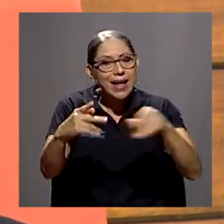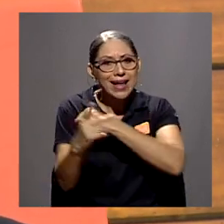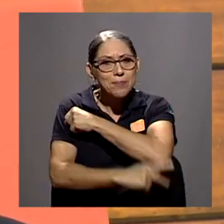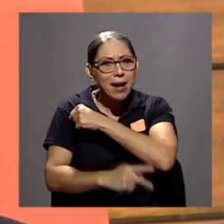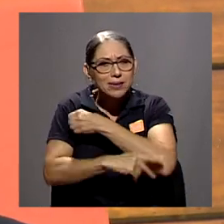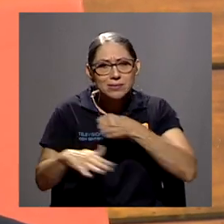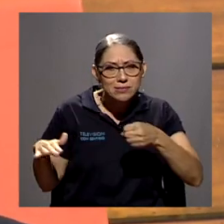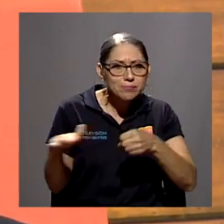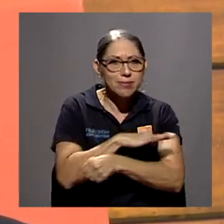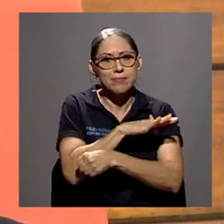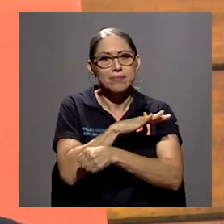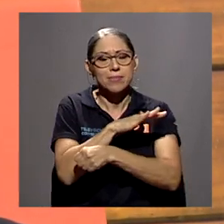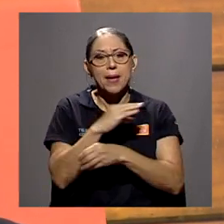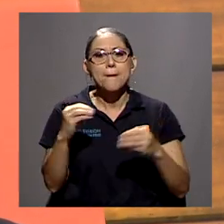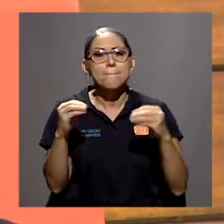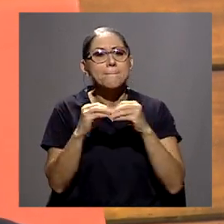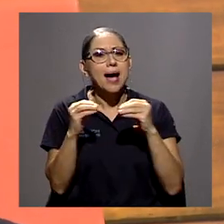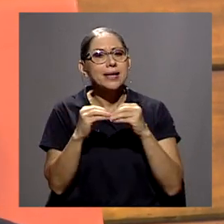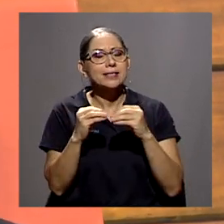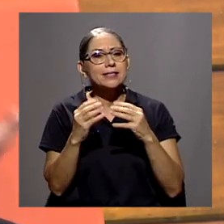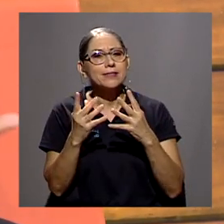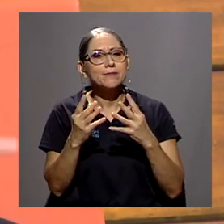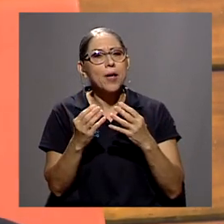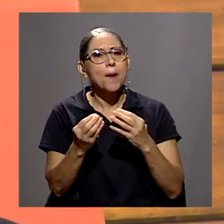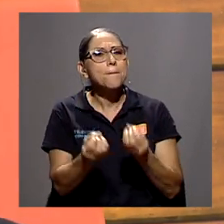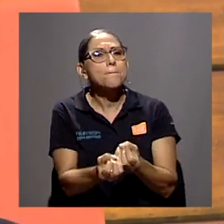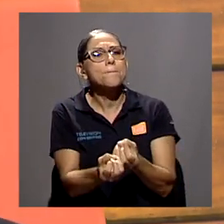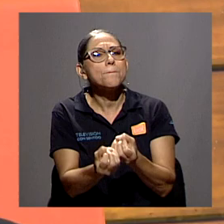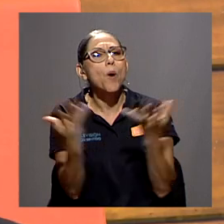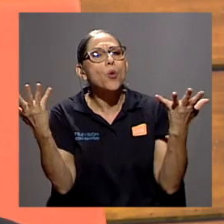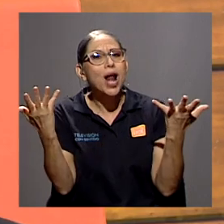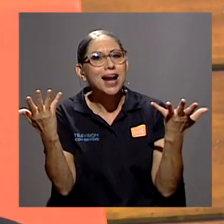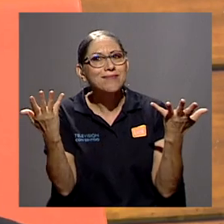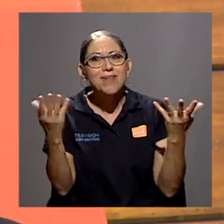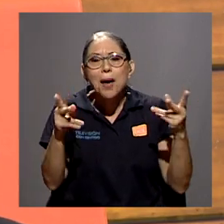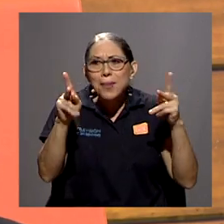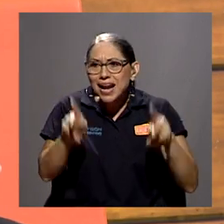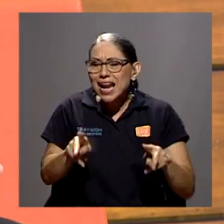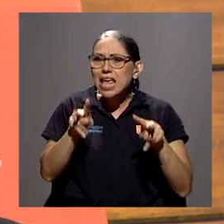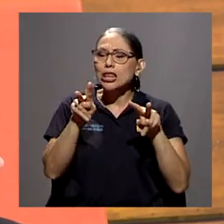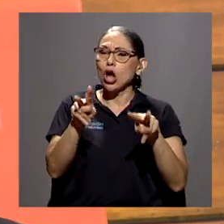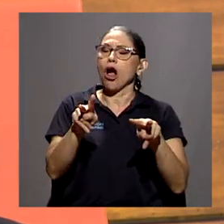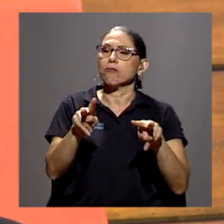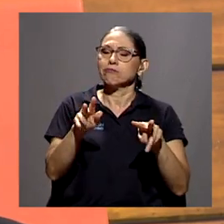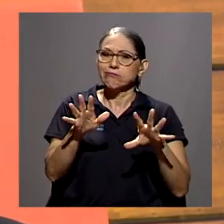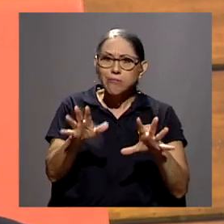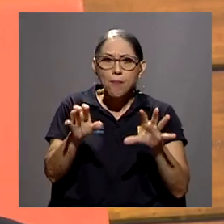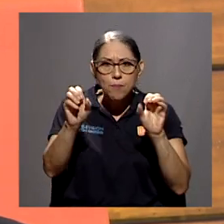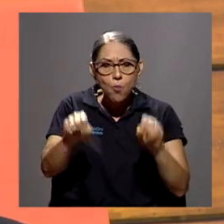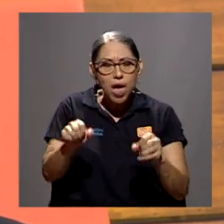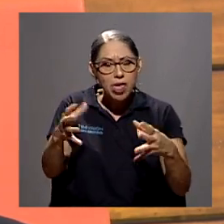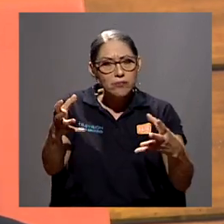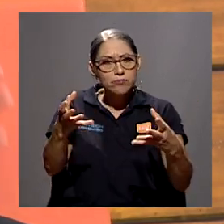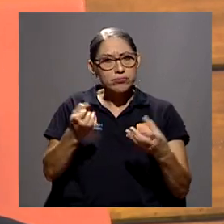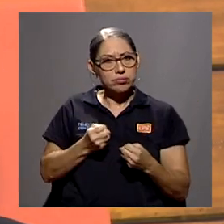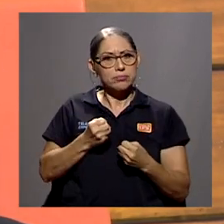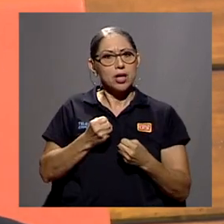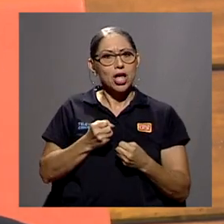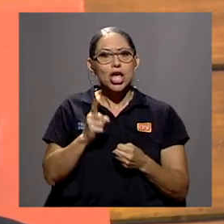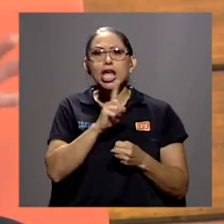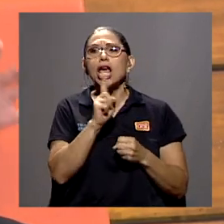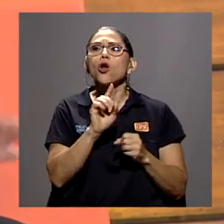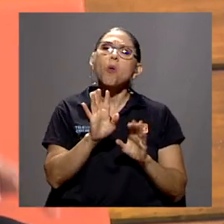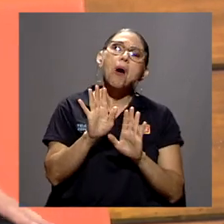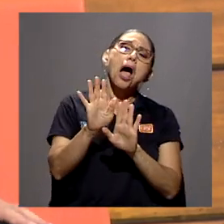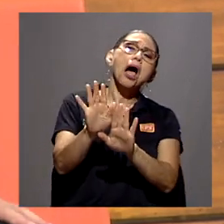un poco más popular digamos para que la gente no pueda recibir verdad que no quede como